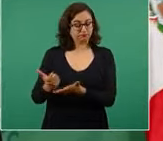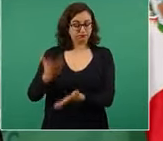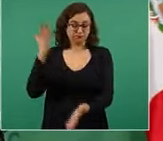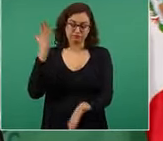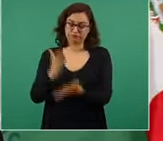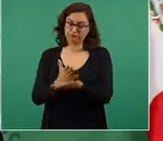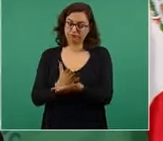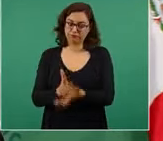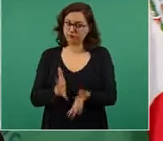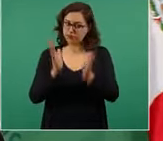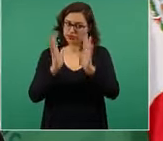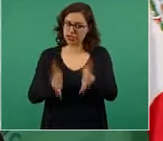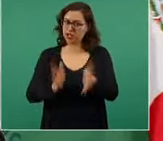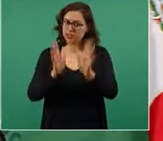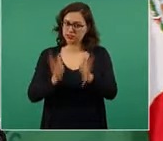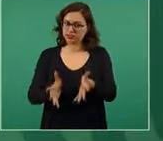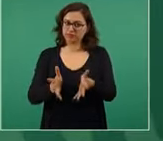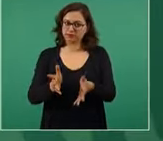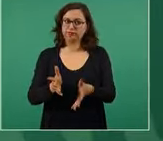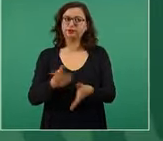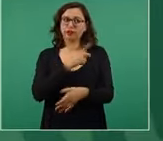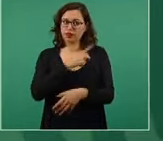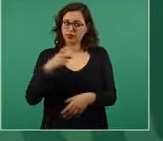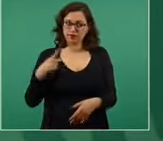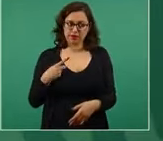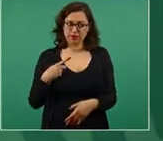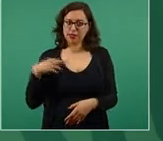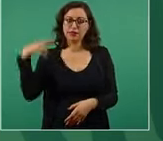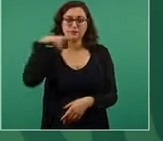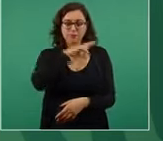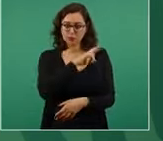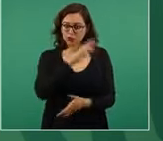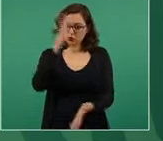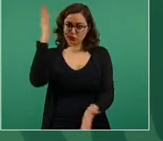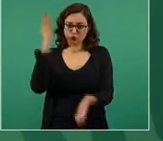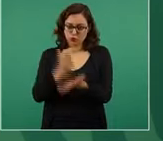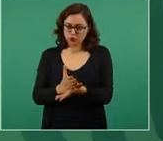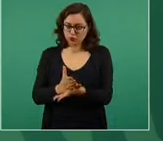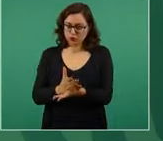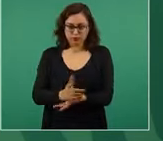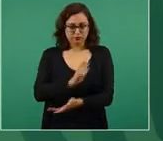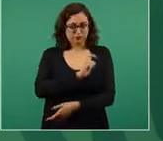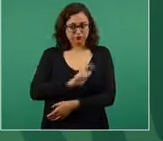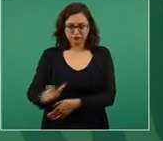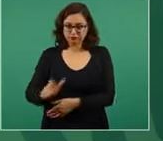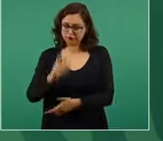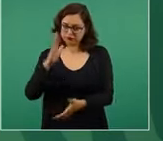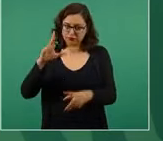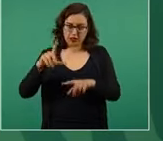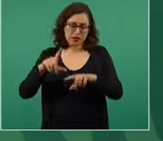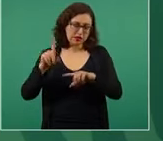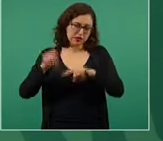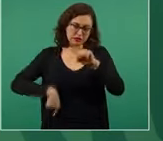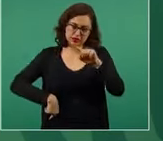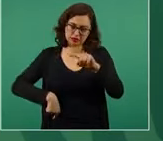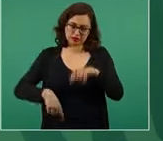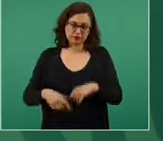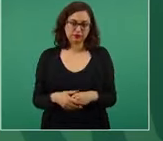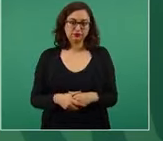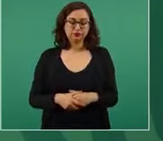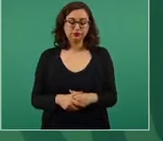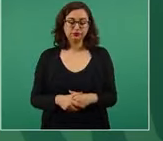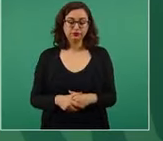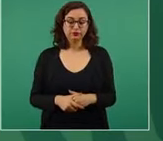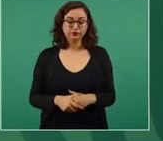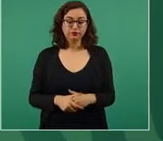deberían de haber actuado de inmediato, suspendiendo ese apoyo, más